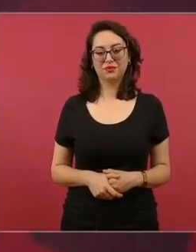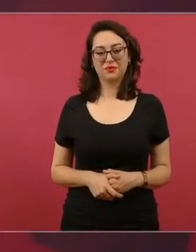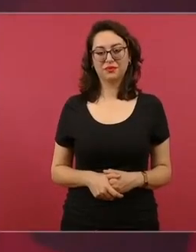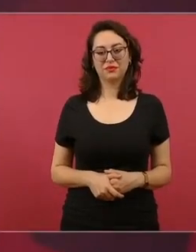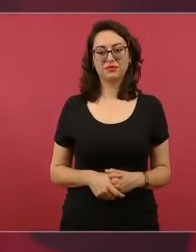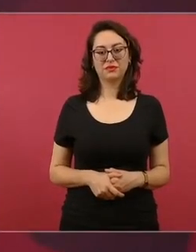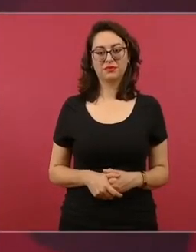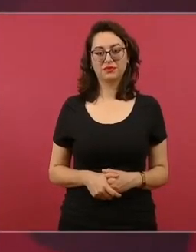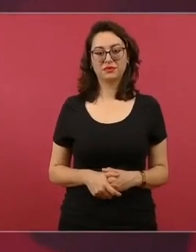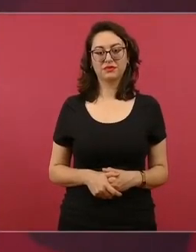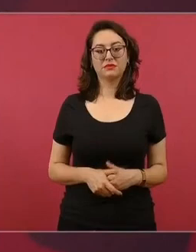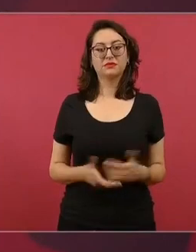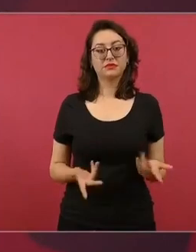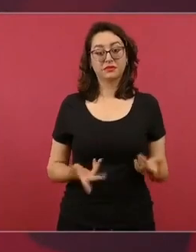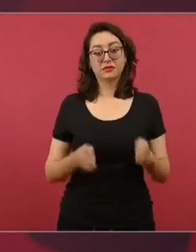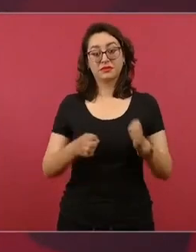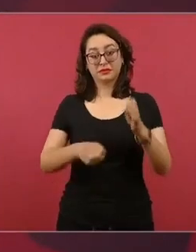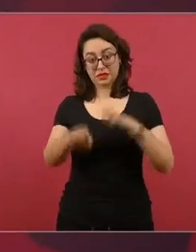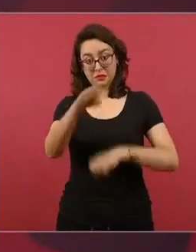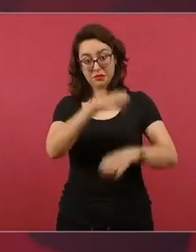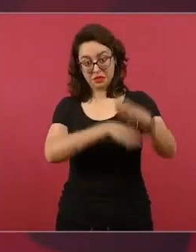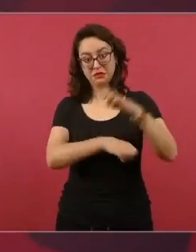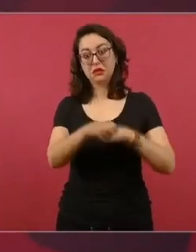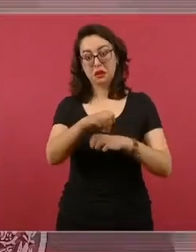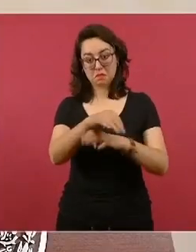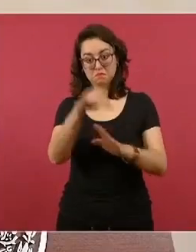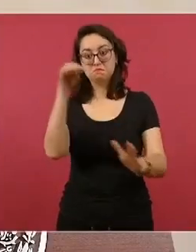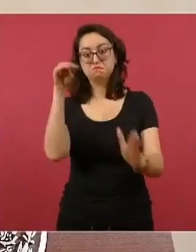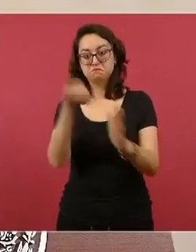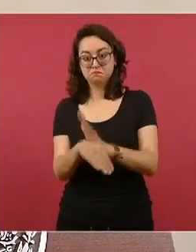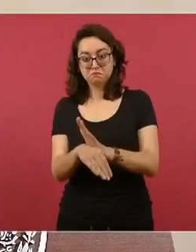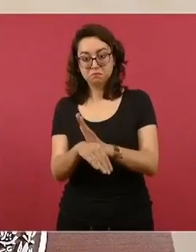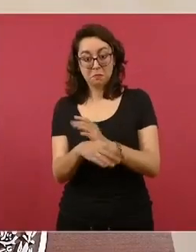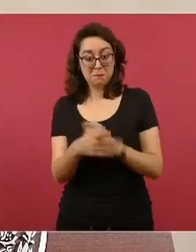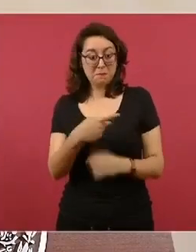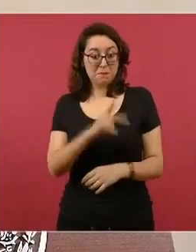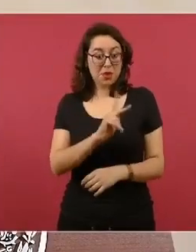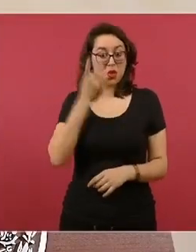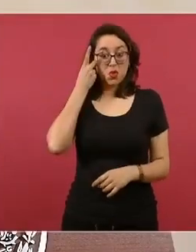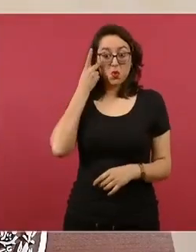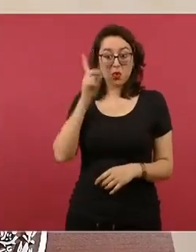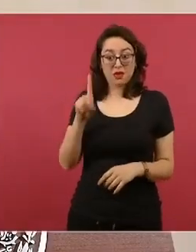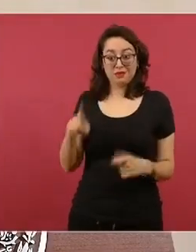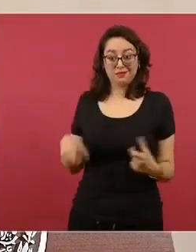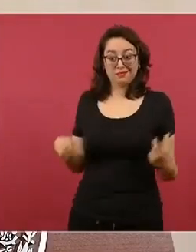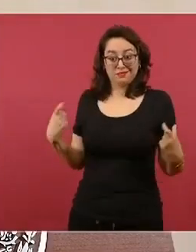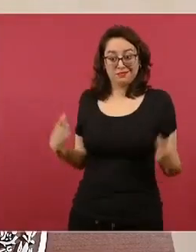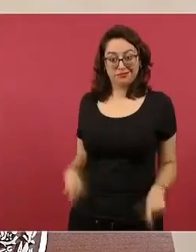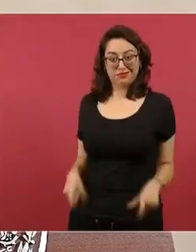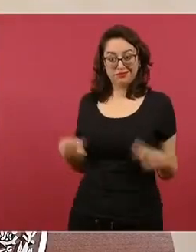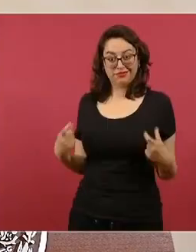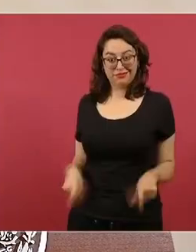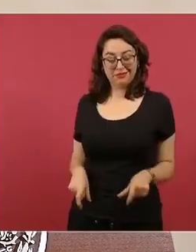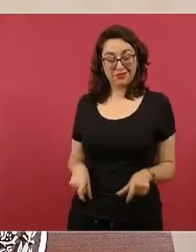son empresas quebradas, empresarios ricos, bancos